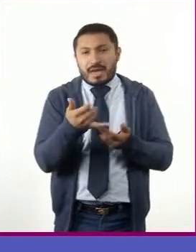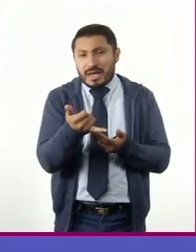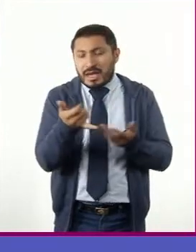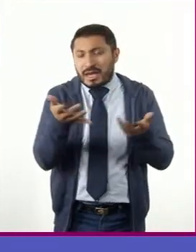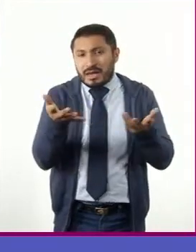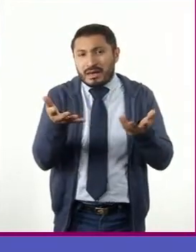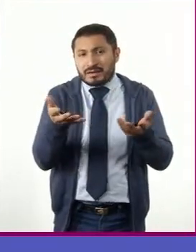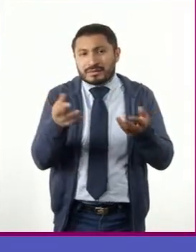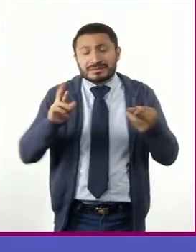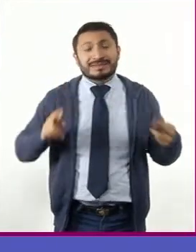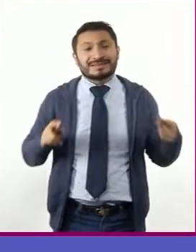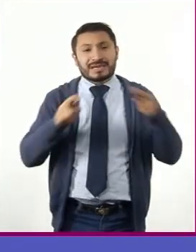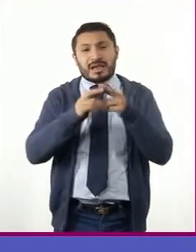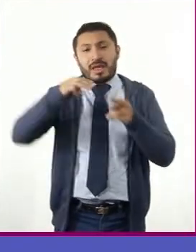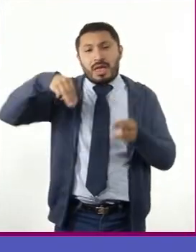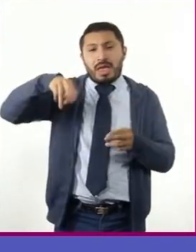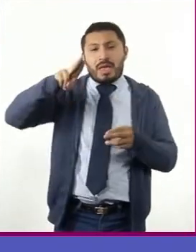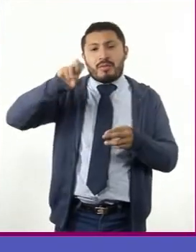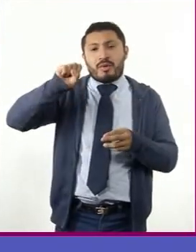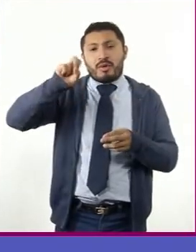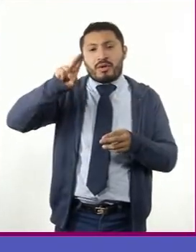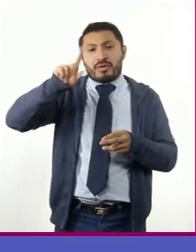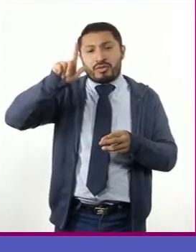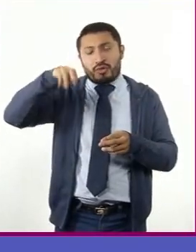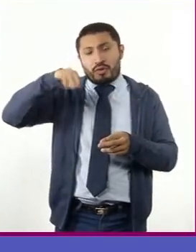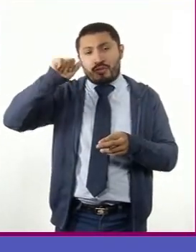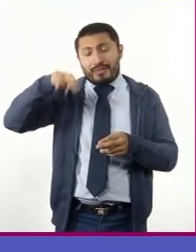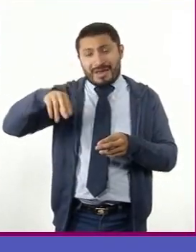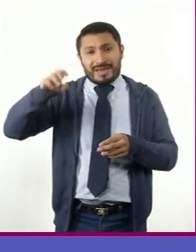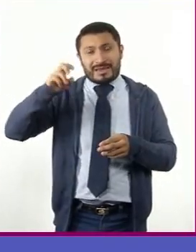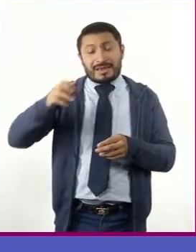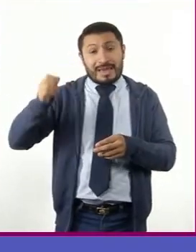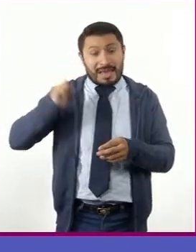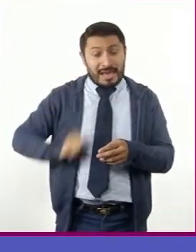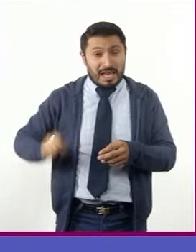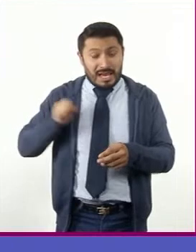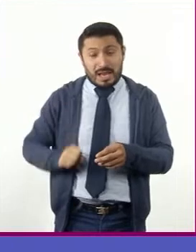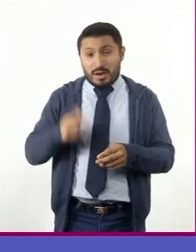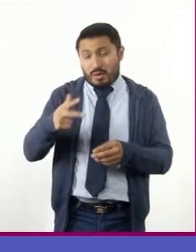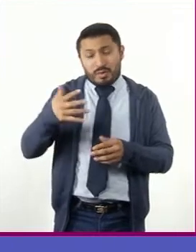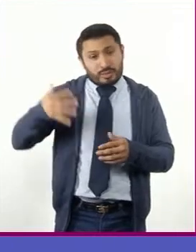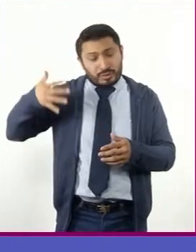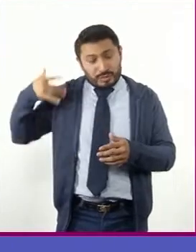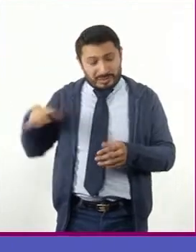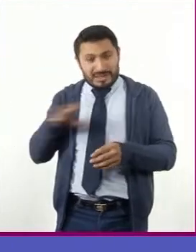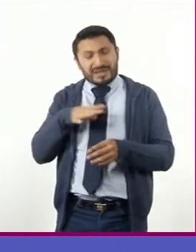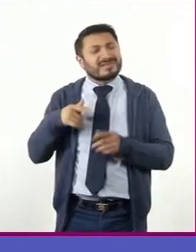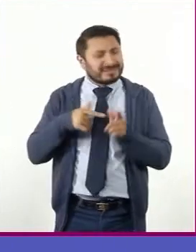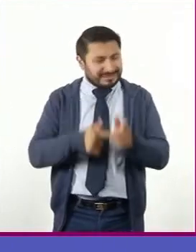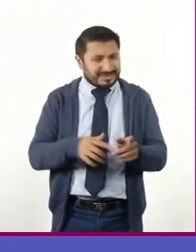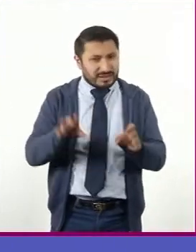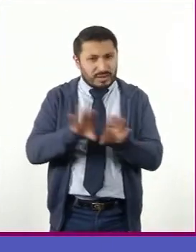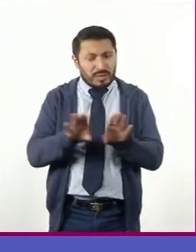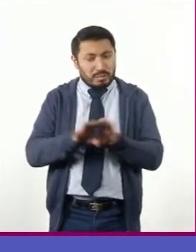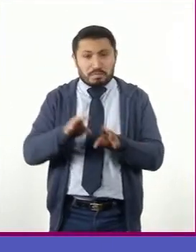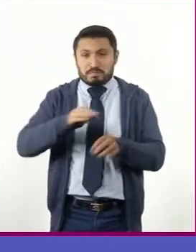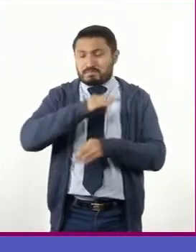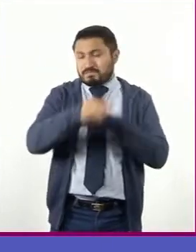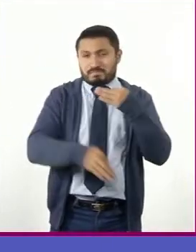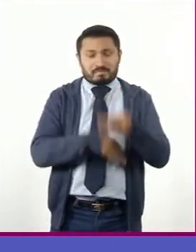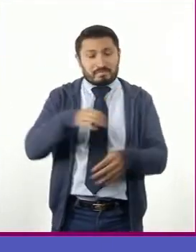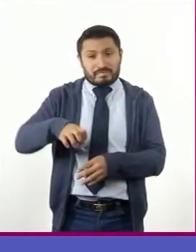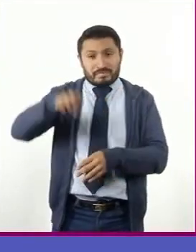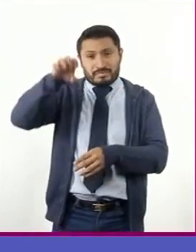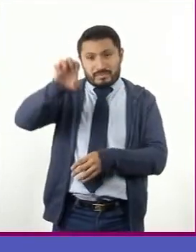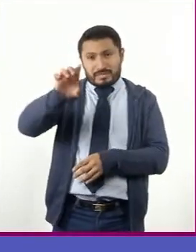la religión musulmana en la península ibérica durante los 8 siglos que permanecieron allí durante prácticamente toda la Edad